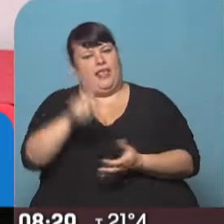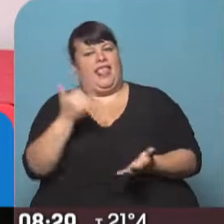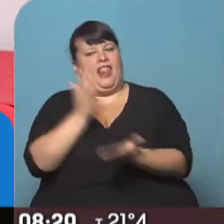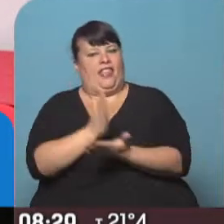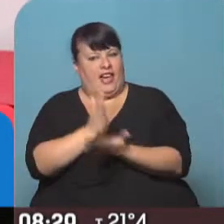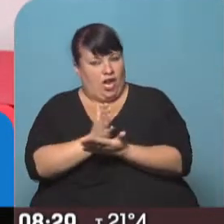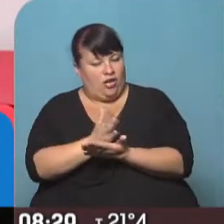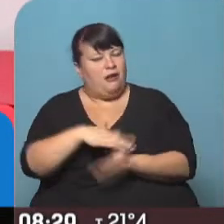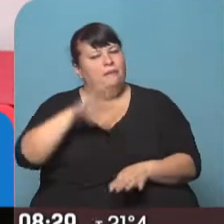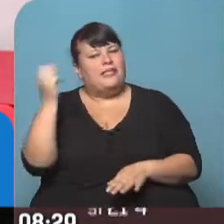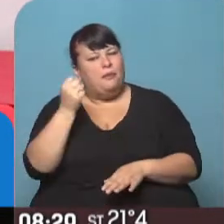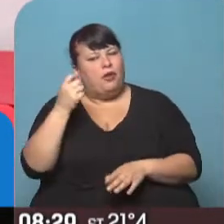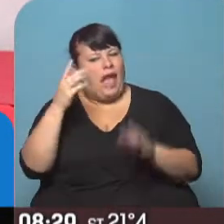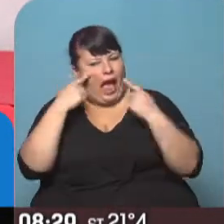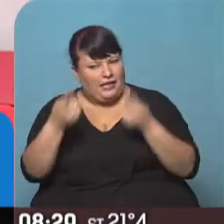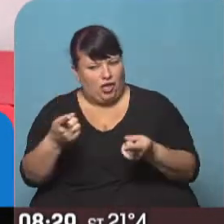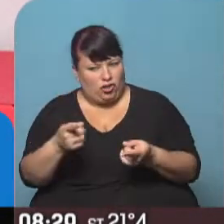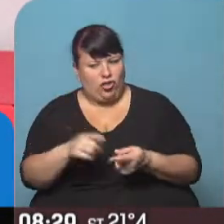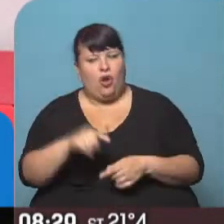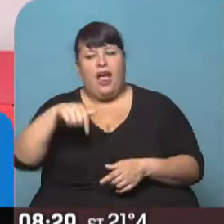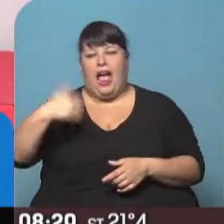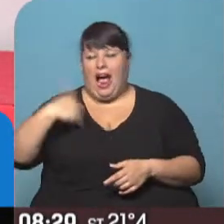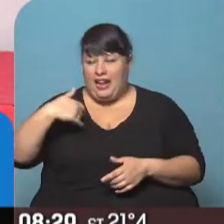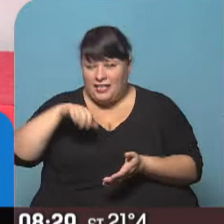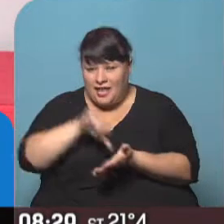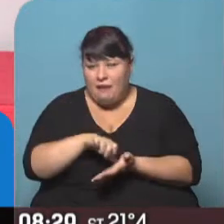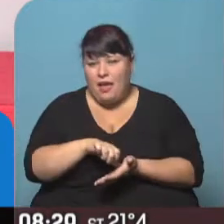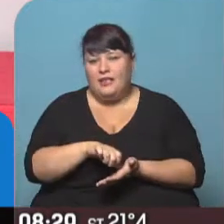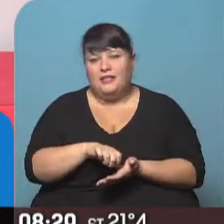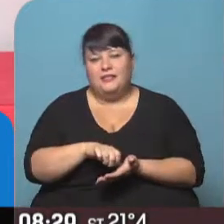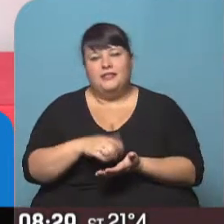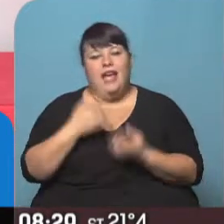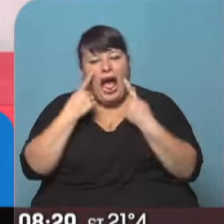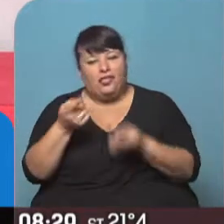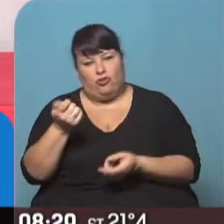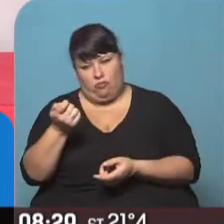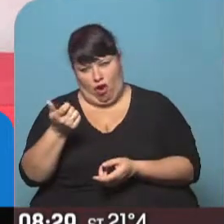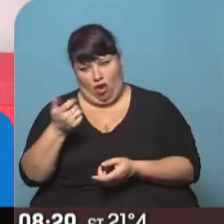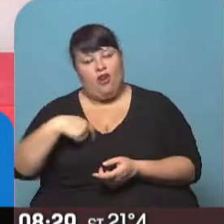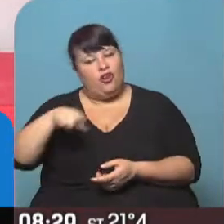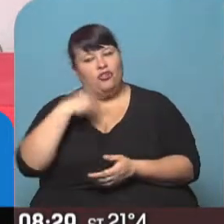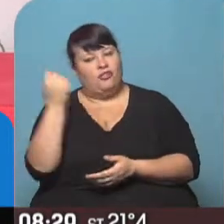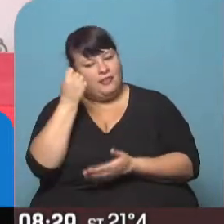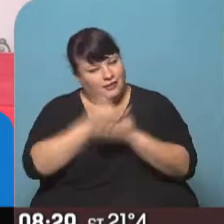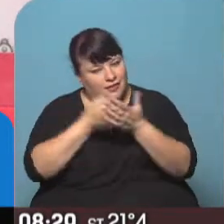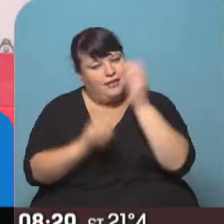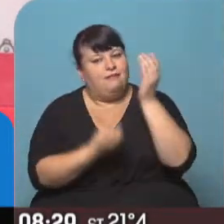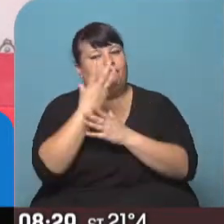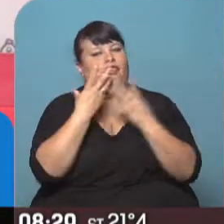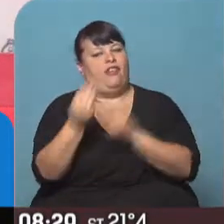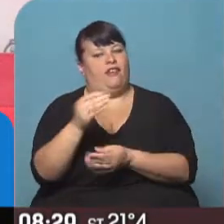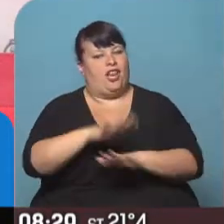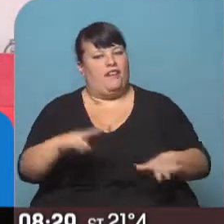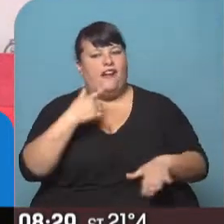derecho y esencialmente puedan ser escuchados país que se escucha poco nosotros vamos a crear el defensor de